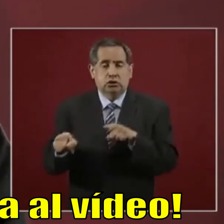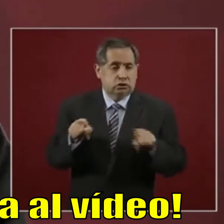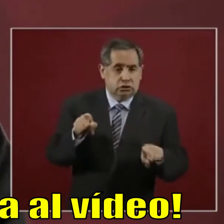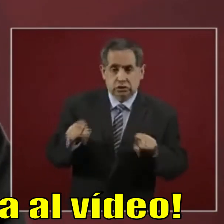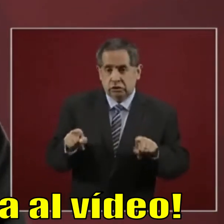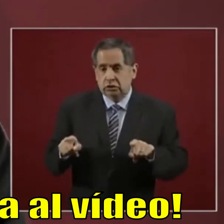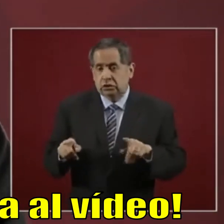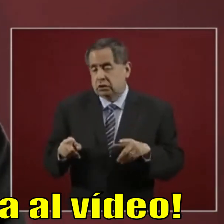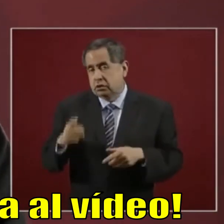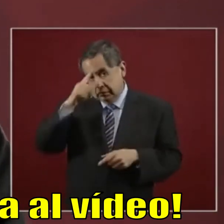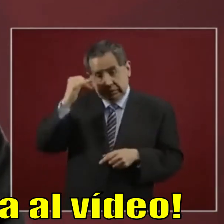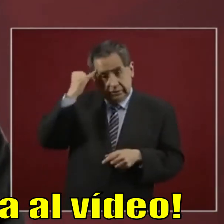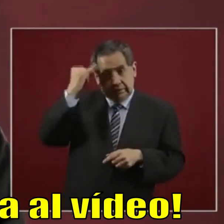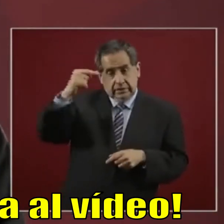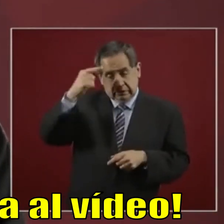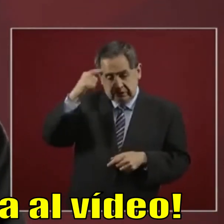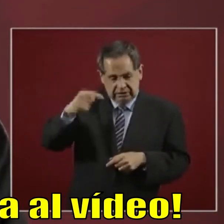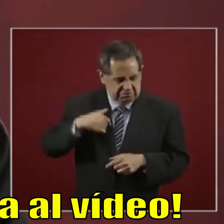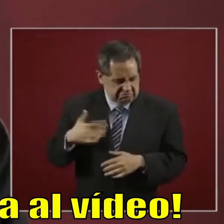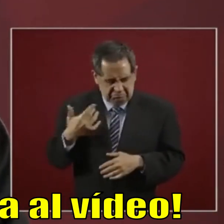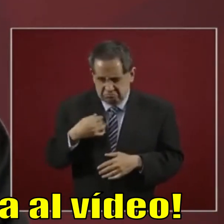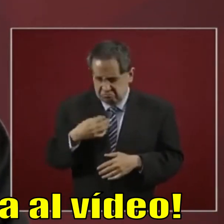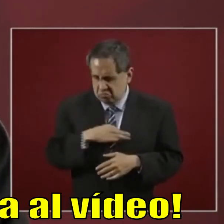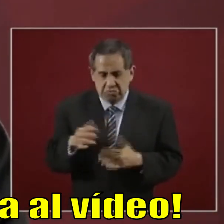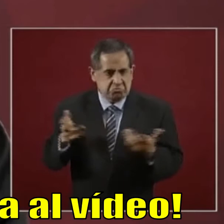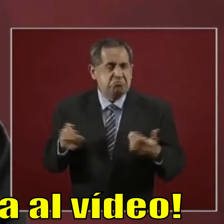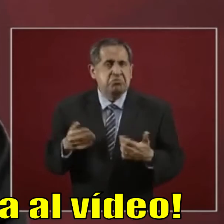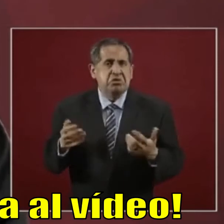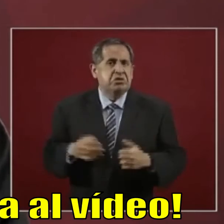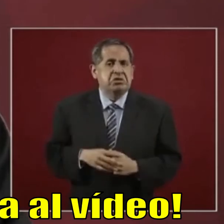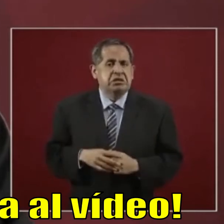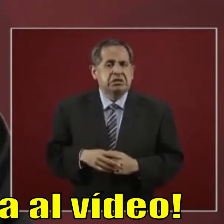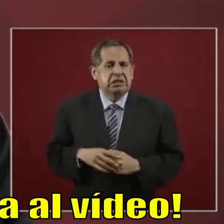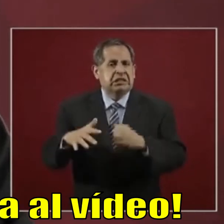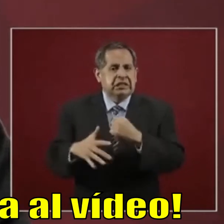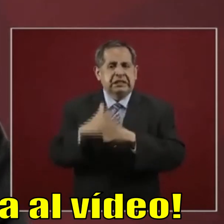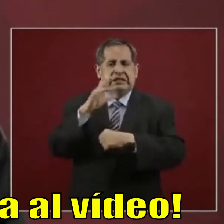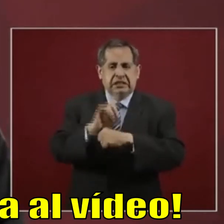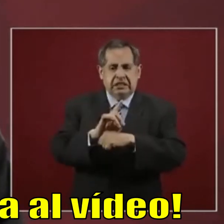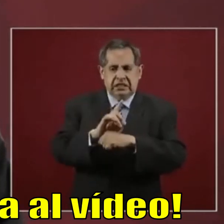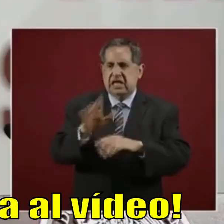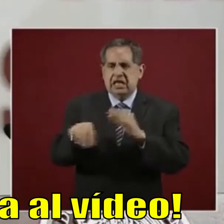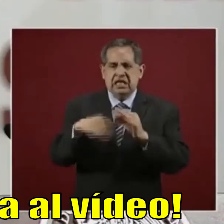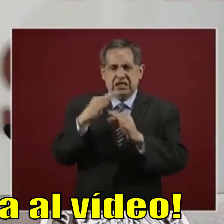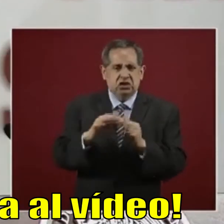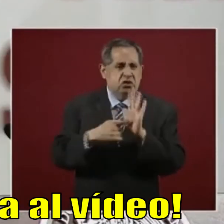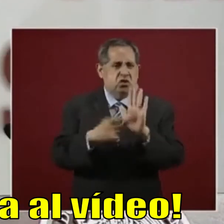tener, yo espero que en 15 días.